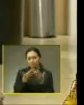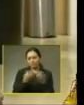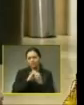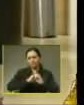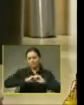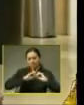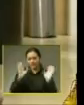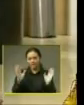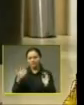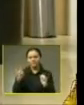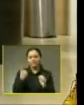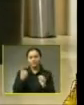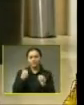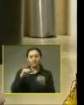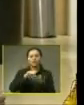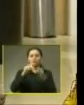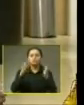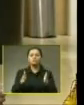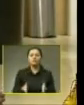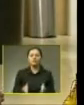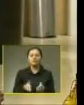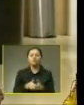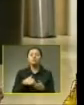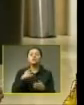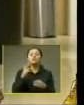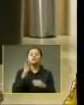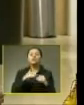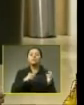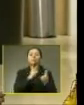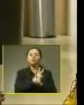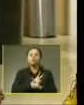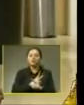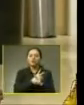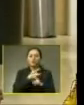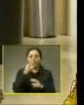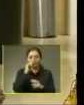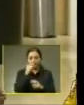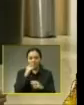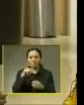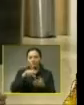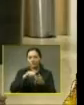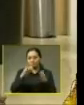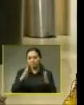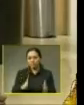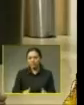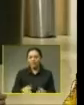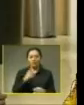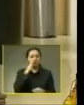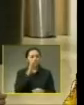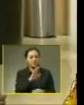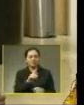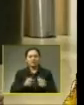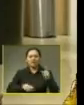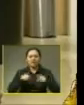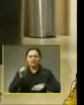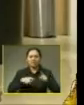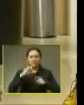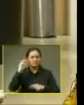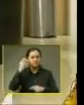que protejan a los ciudadanos, que protejan a la niñez frente a ciertas emisoras o